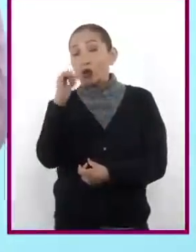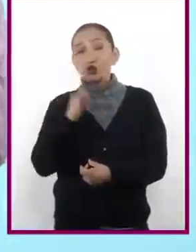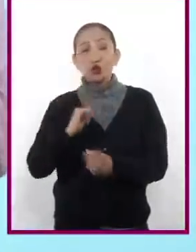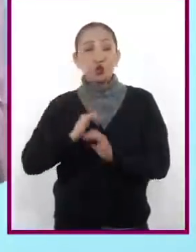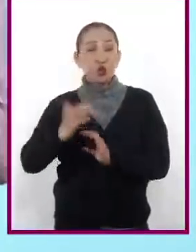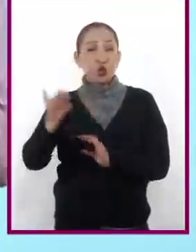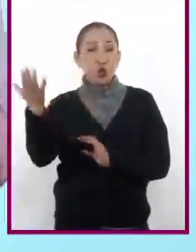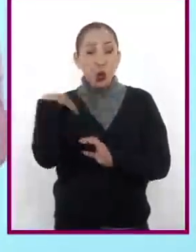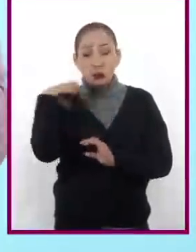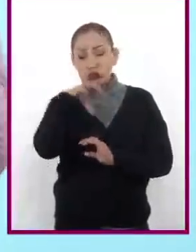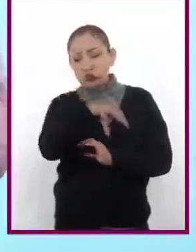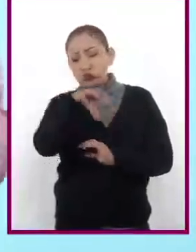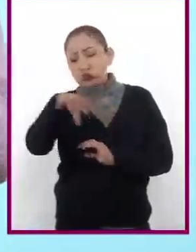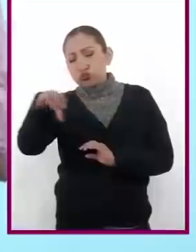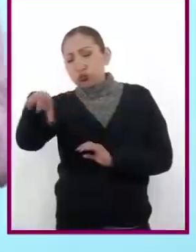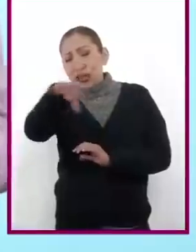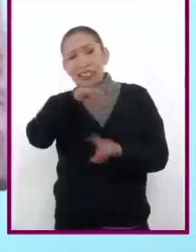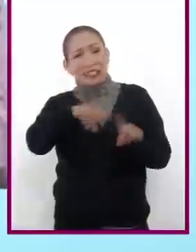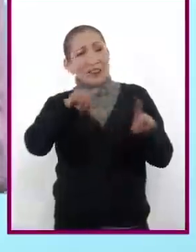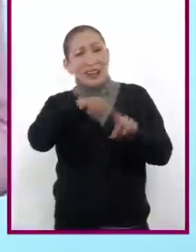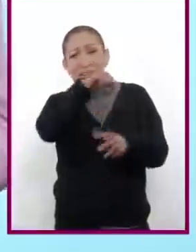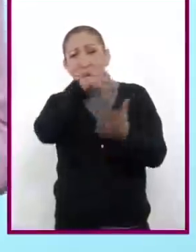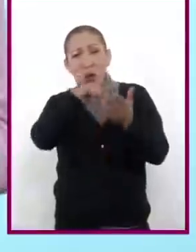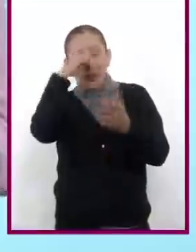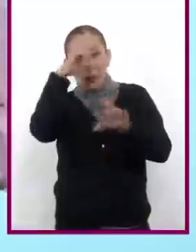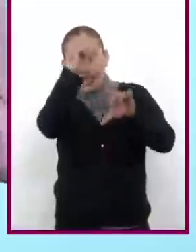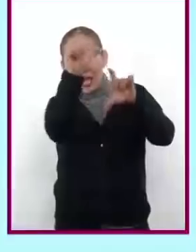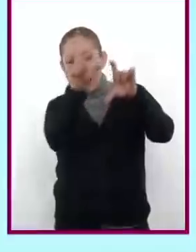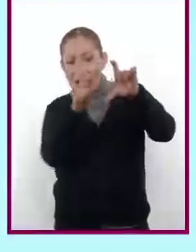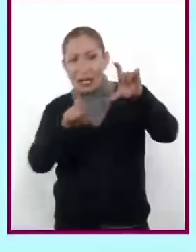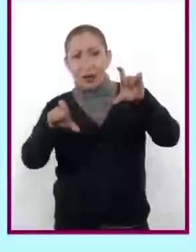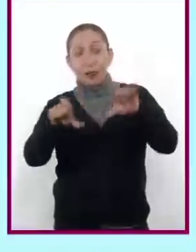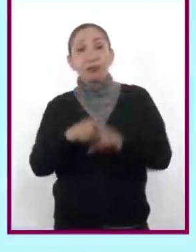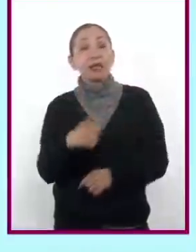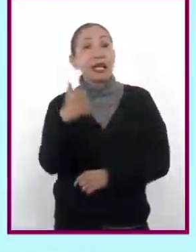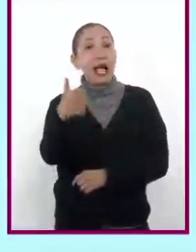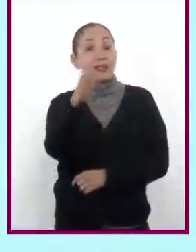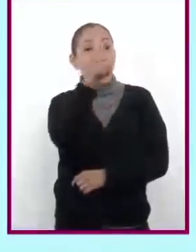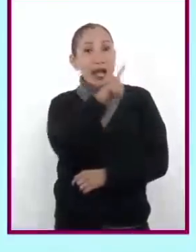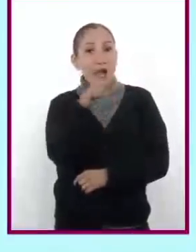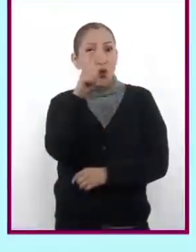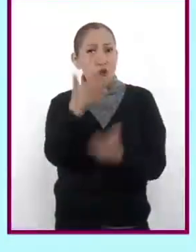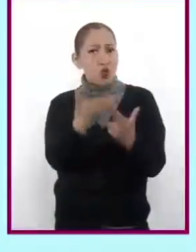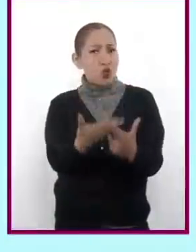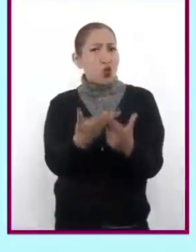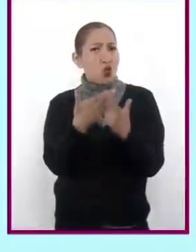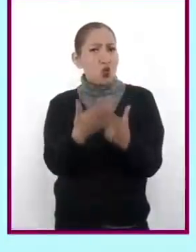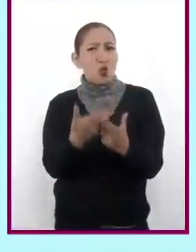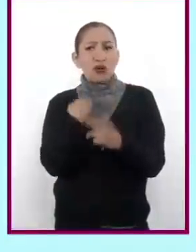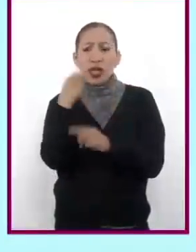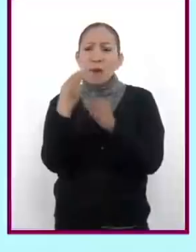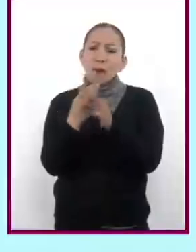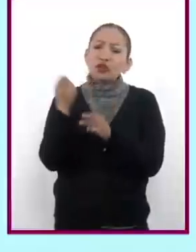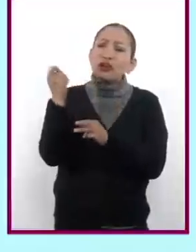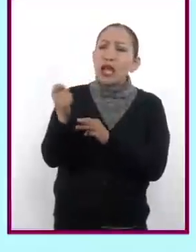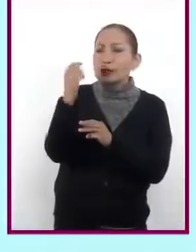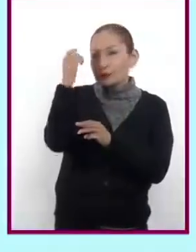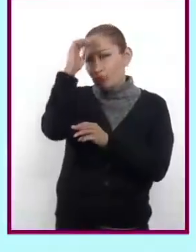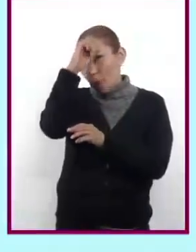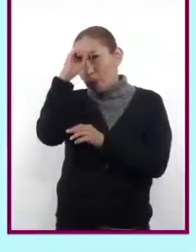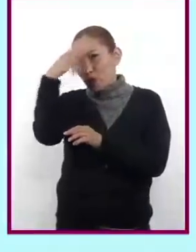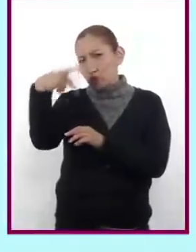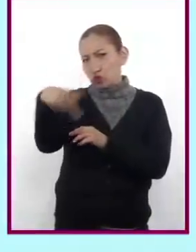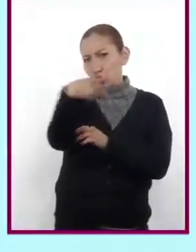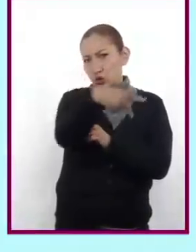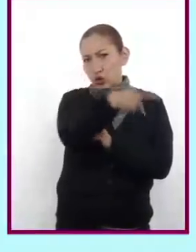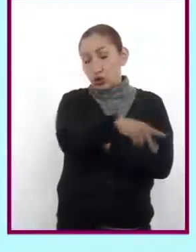originarias distribuidas a lo largo de todo el territorio. Cada lengua atesora la visión del mundo de cada pueblo, por